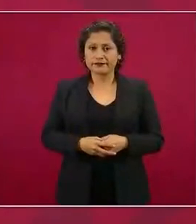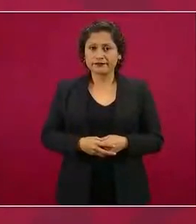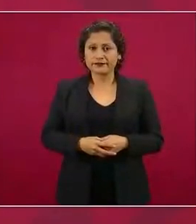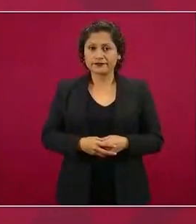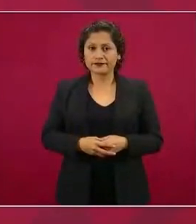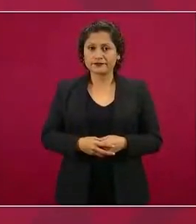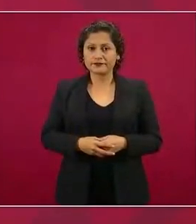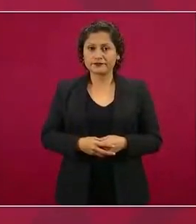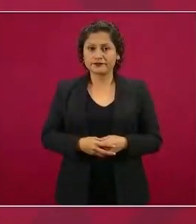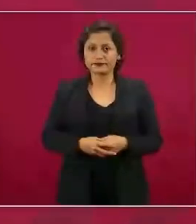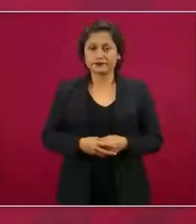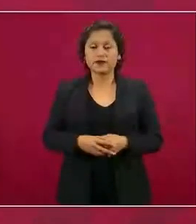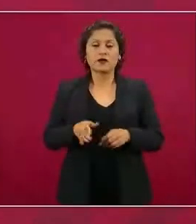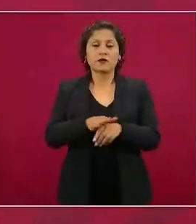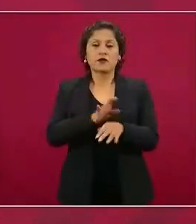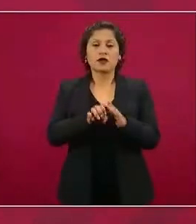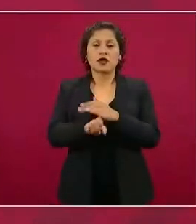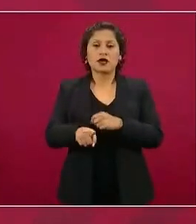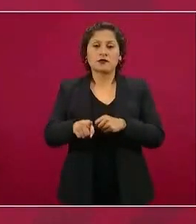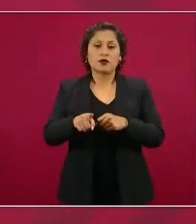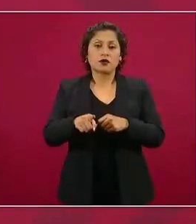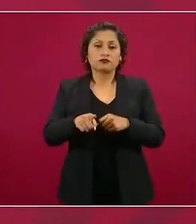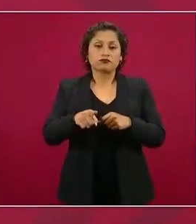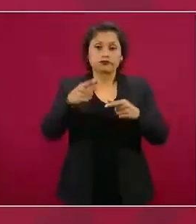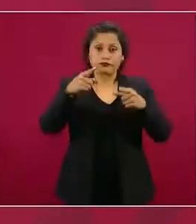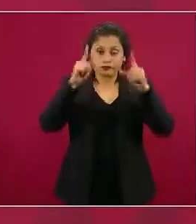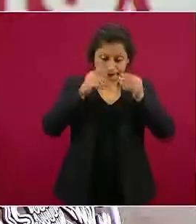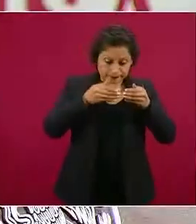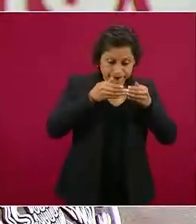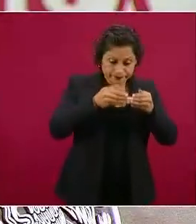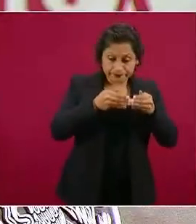en marina mercante.